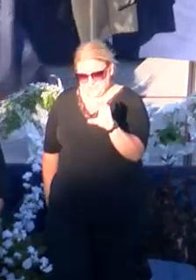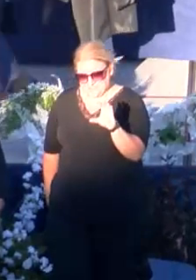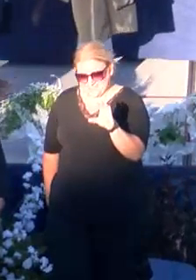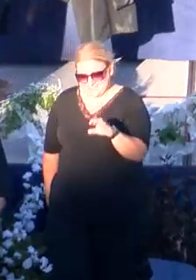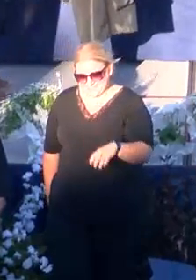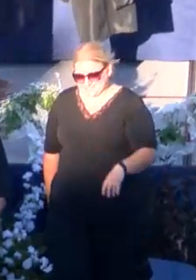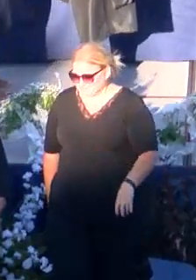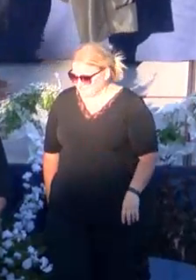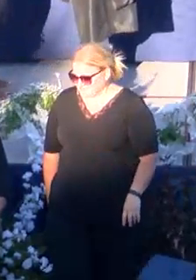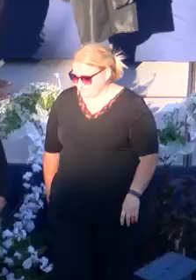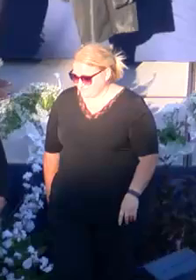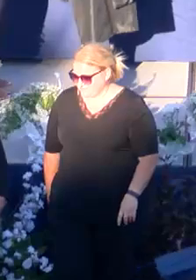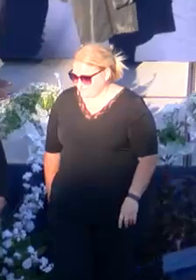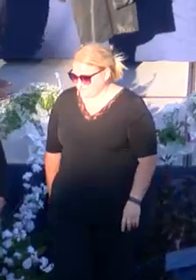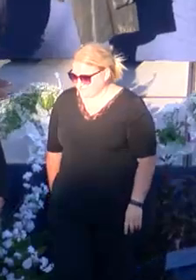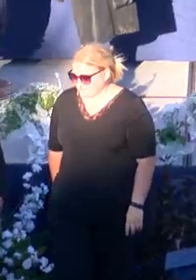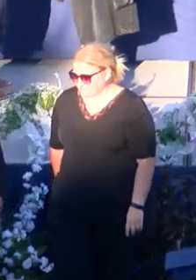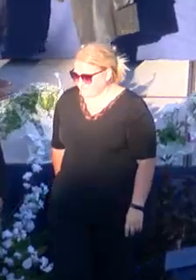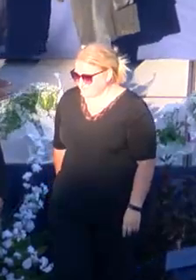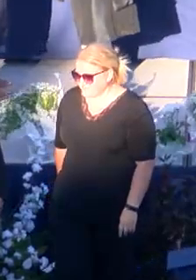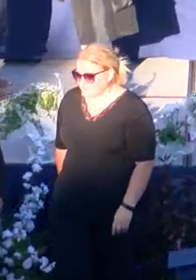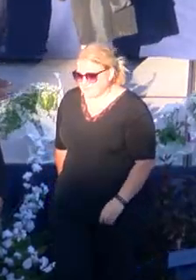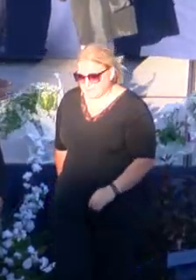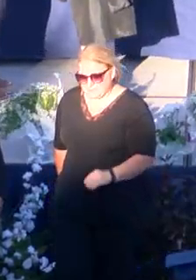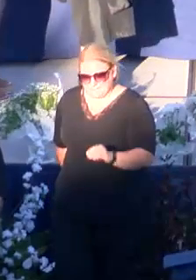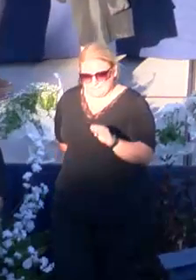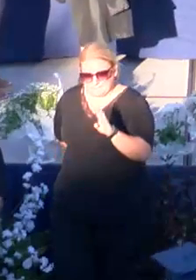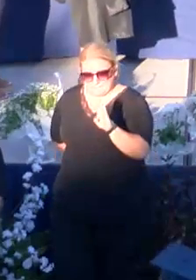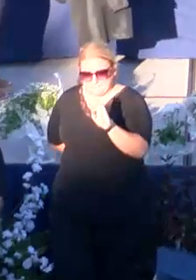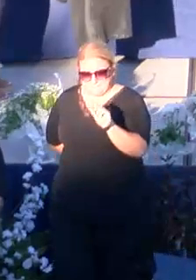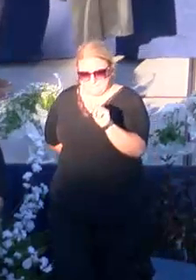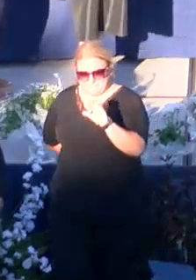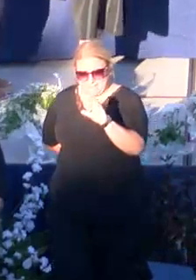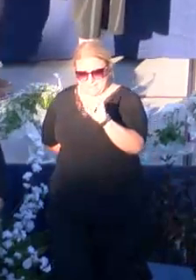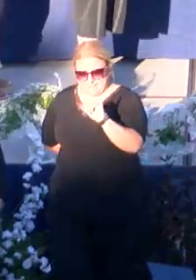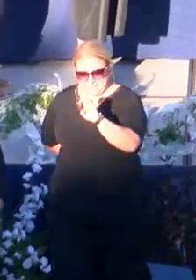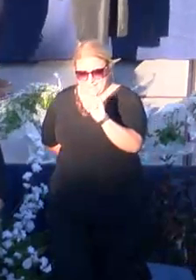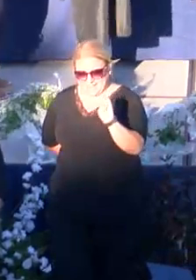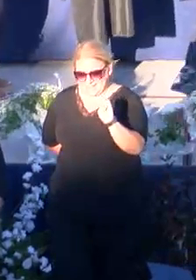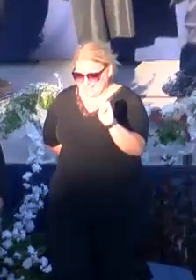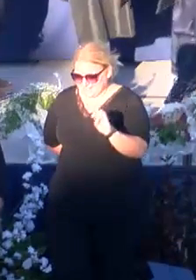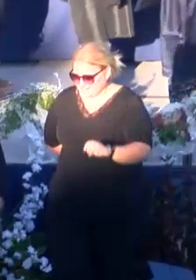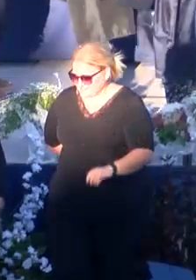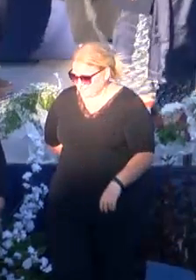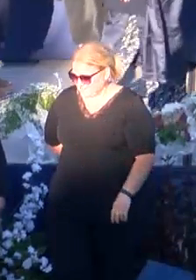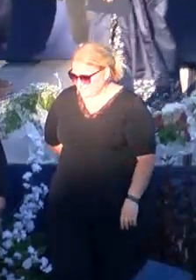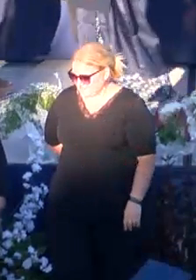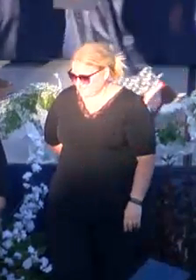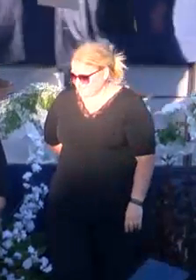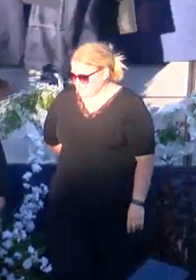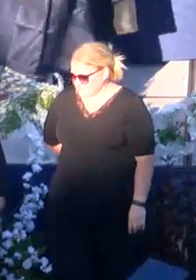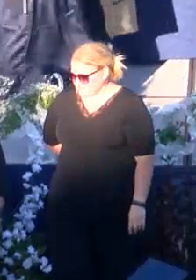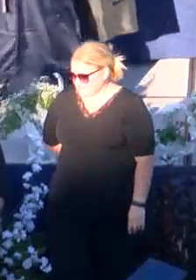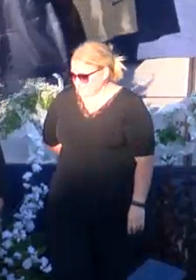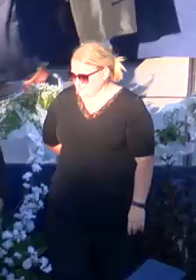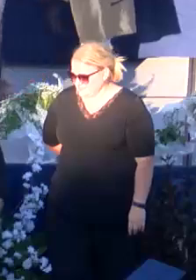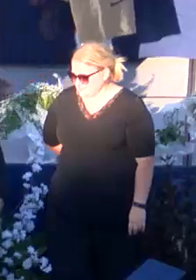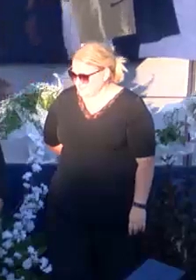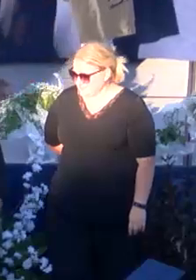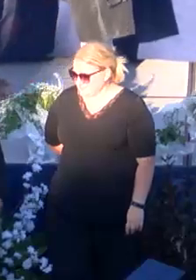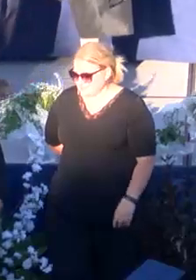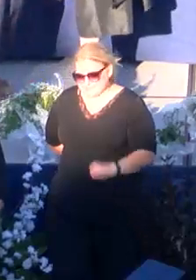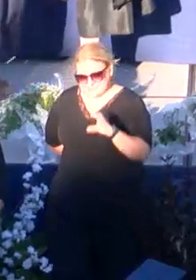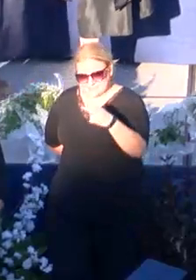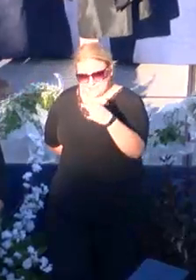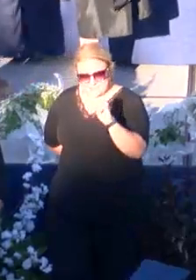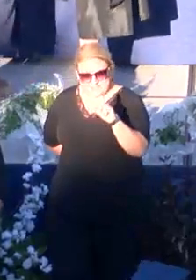Kayla Atwell. Daisy Salazar. Emily Jane Christensen.